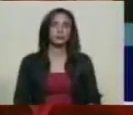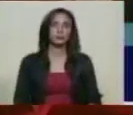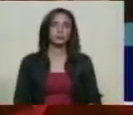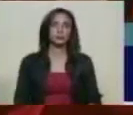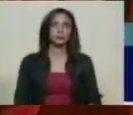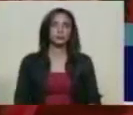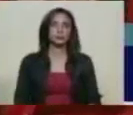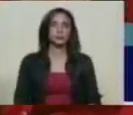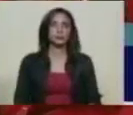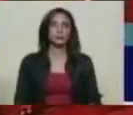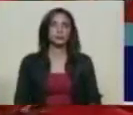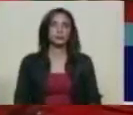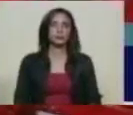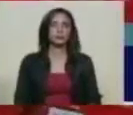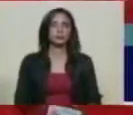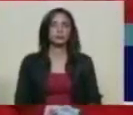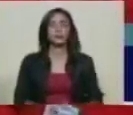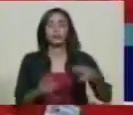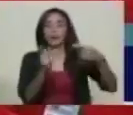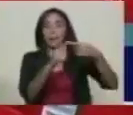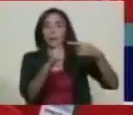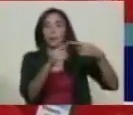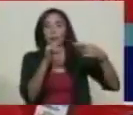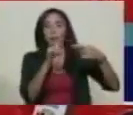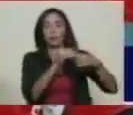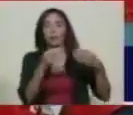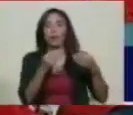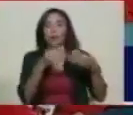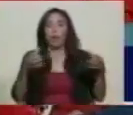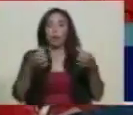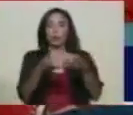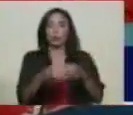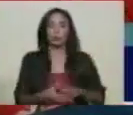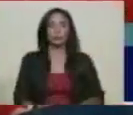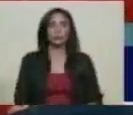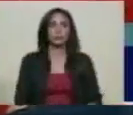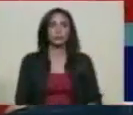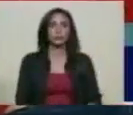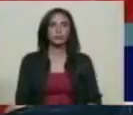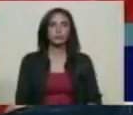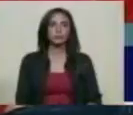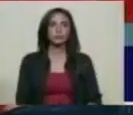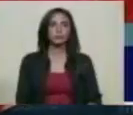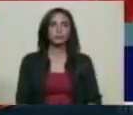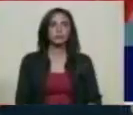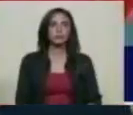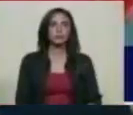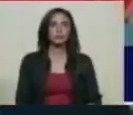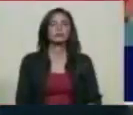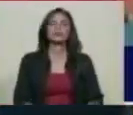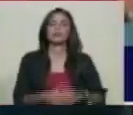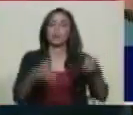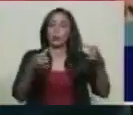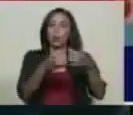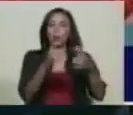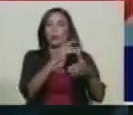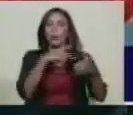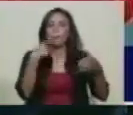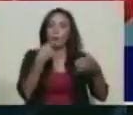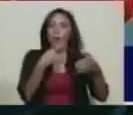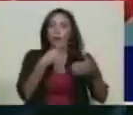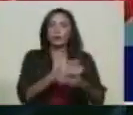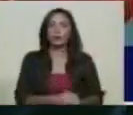voy a anunciar la conformación del Consejo Político